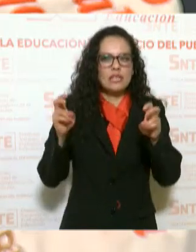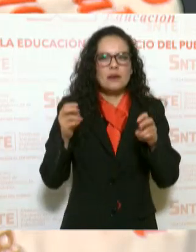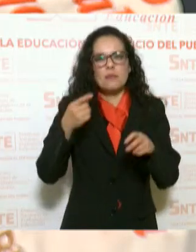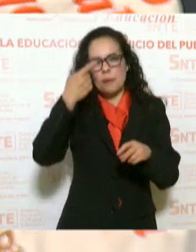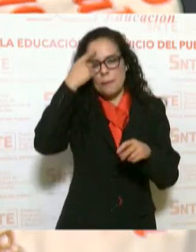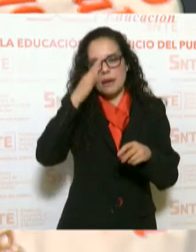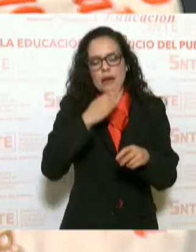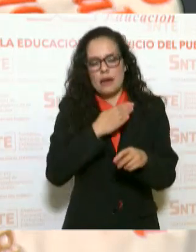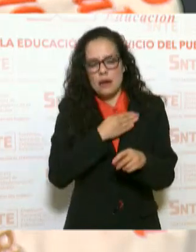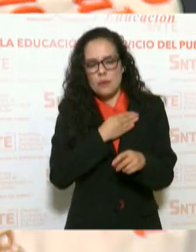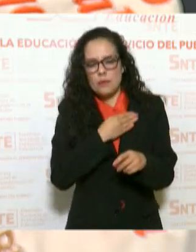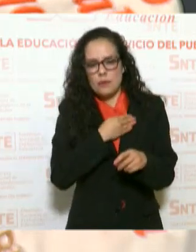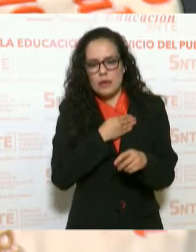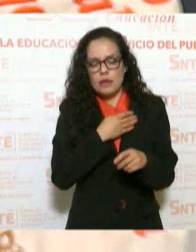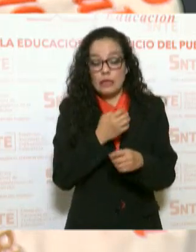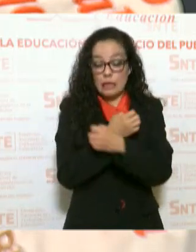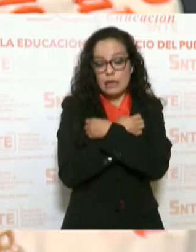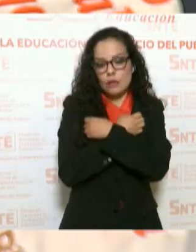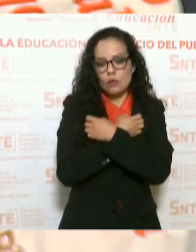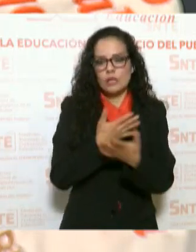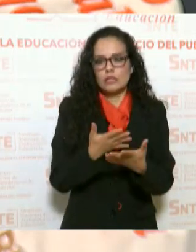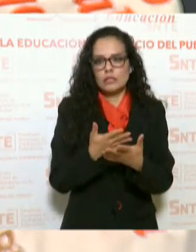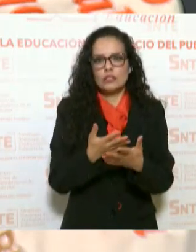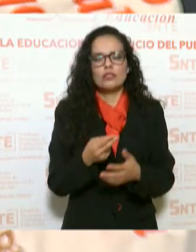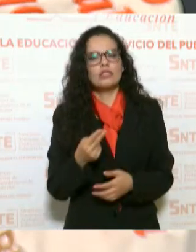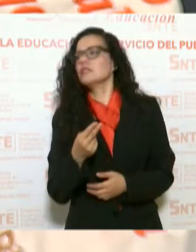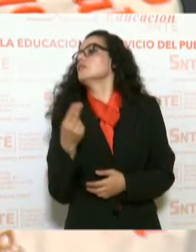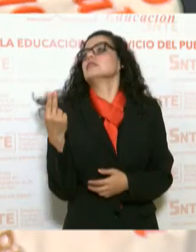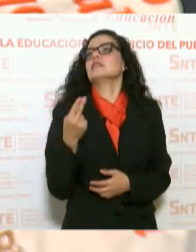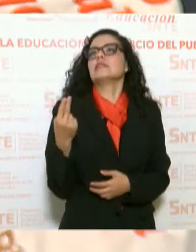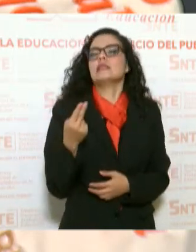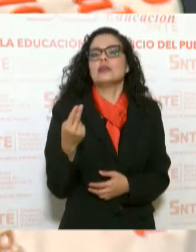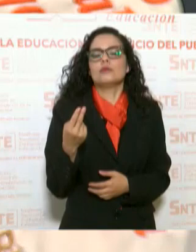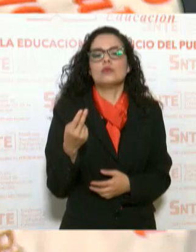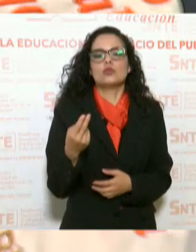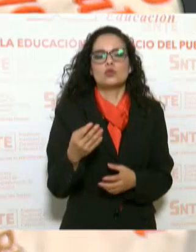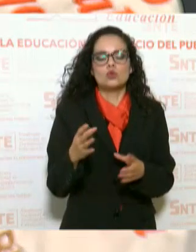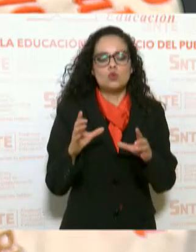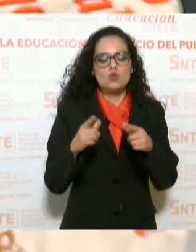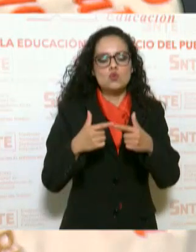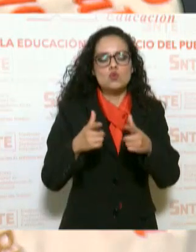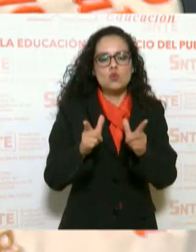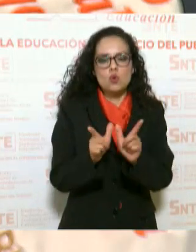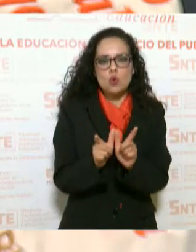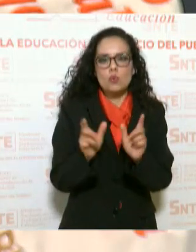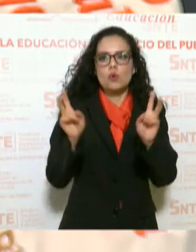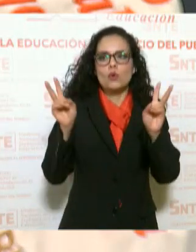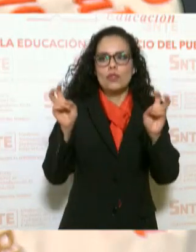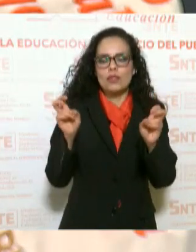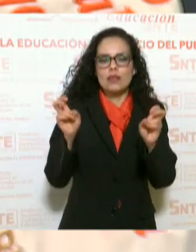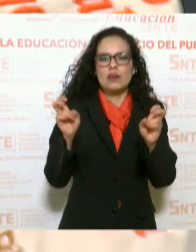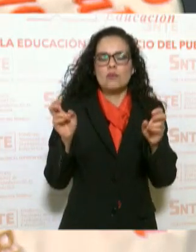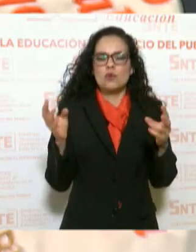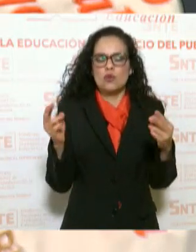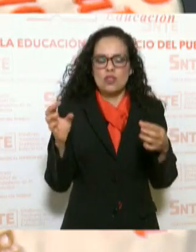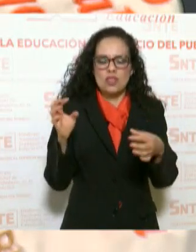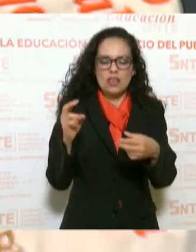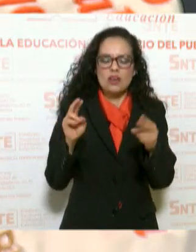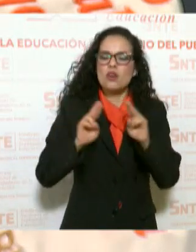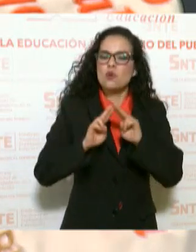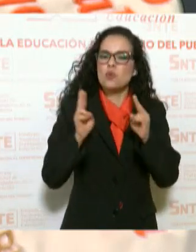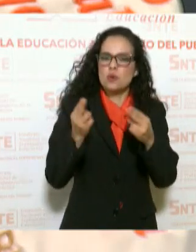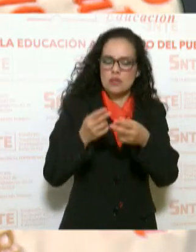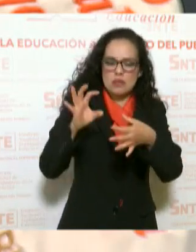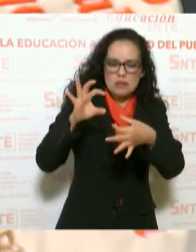una campaña que nos ofrece la oportunidad de unir esfuerzos como un movimiento y juntar todos